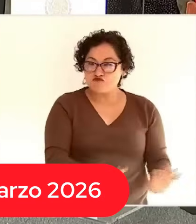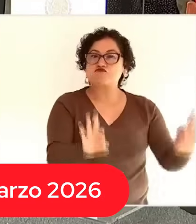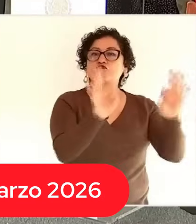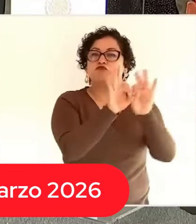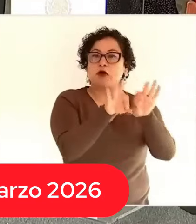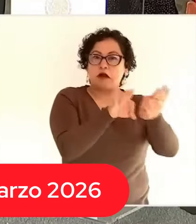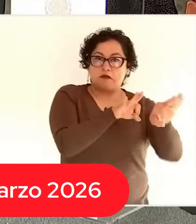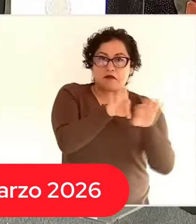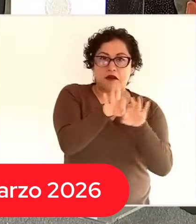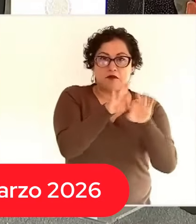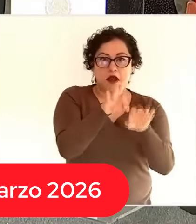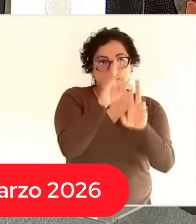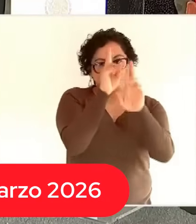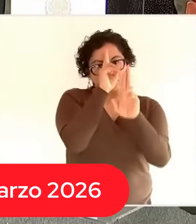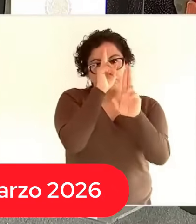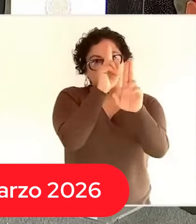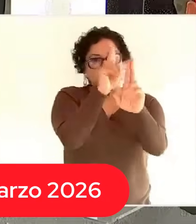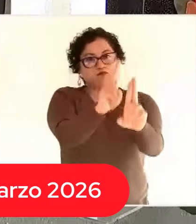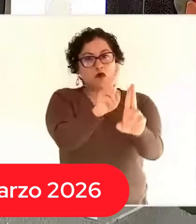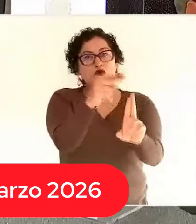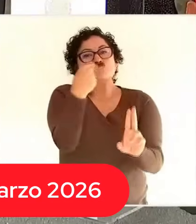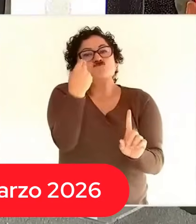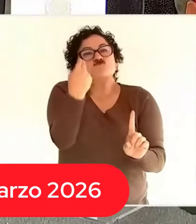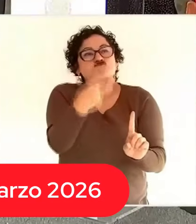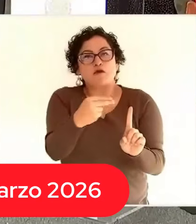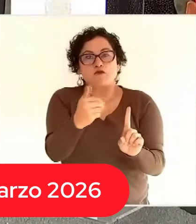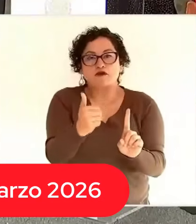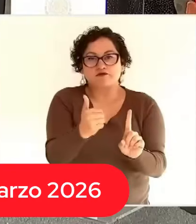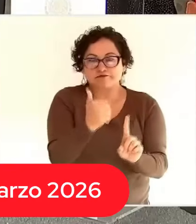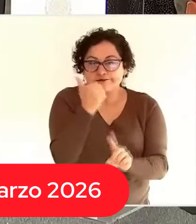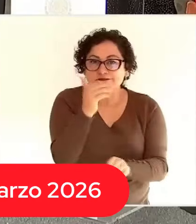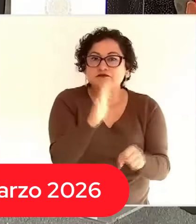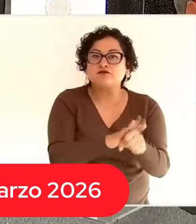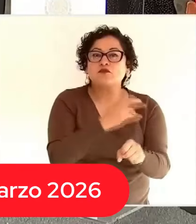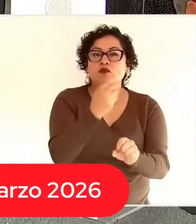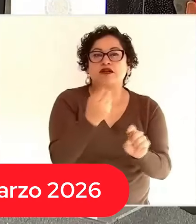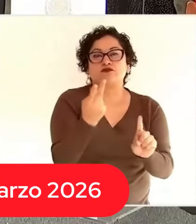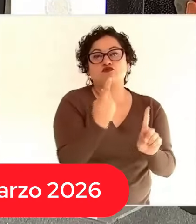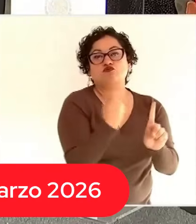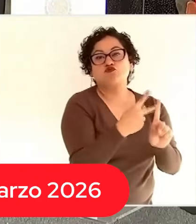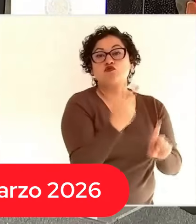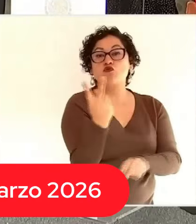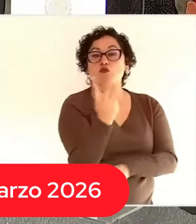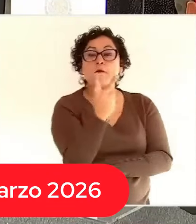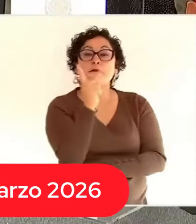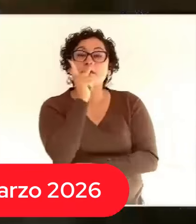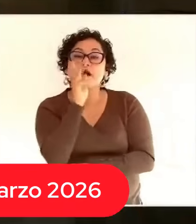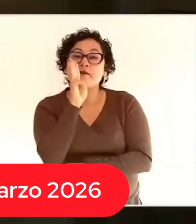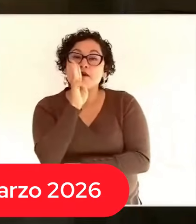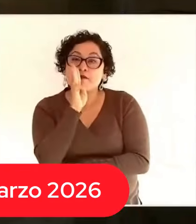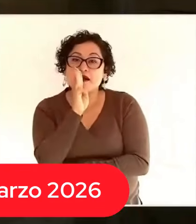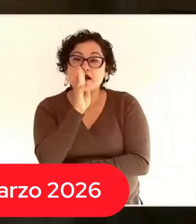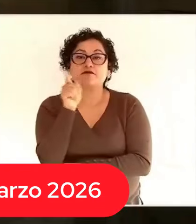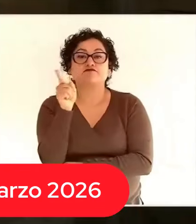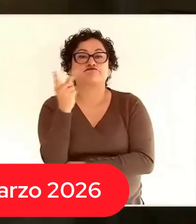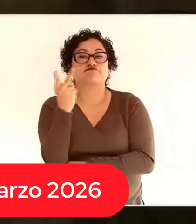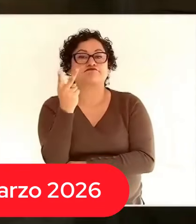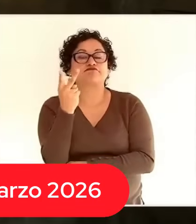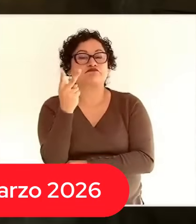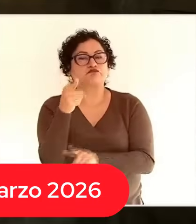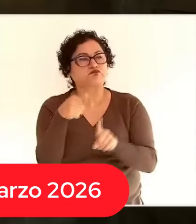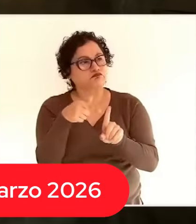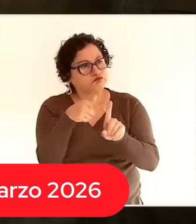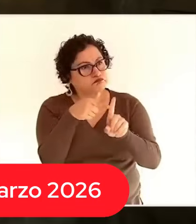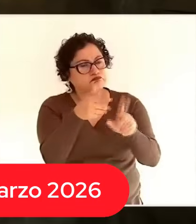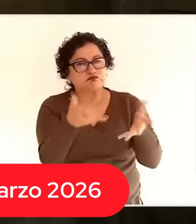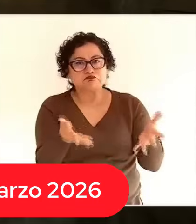el buen nombre. Por esa razón, don Antonio Maza y doña Petra Parada no opusieron resistencia a que la joven